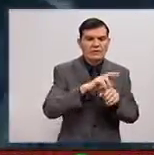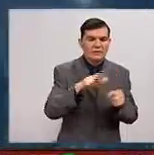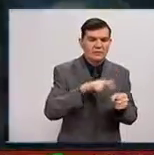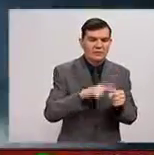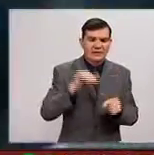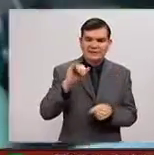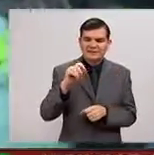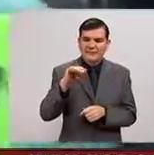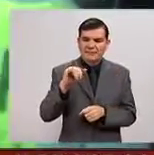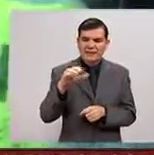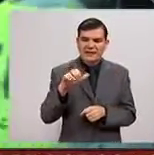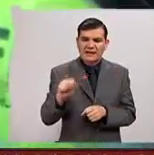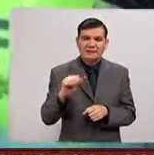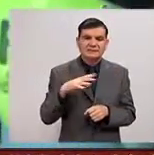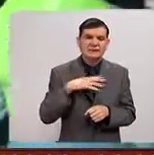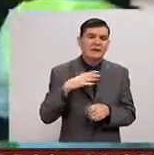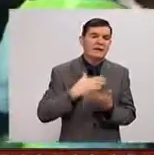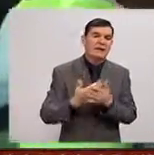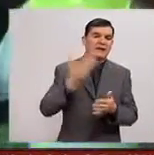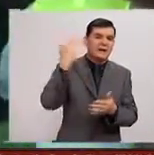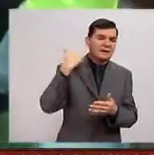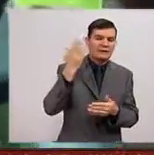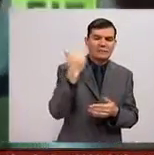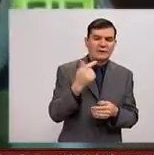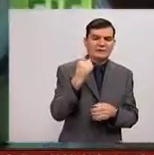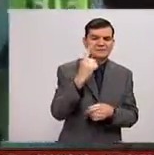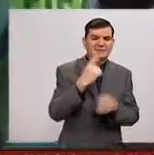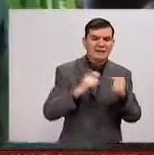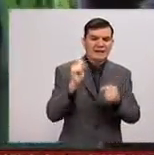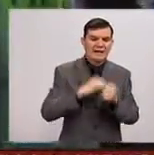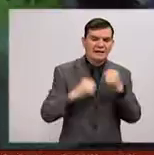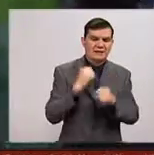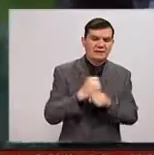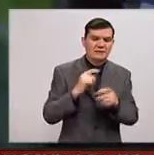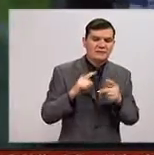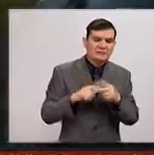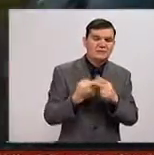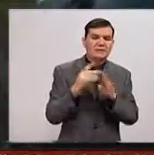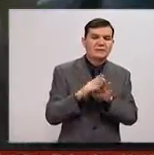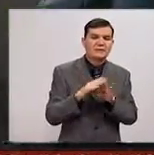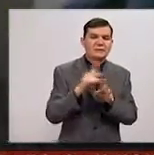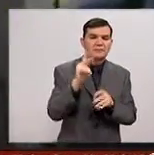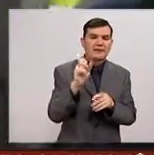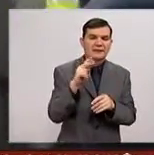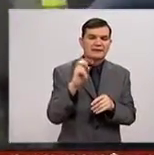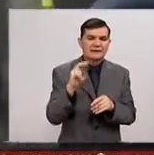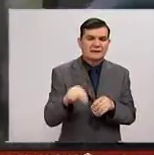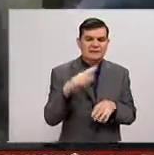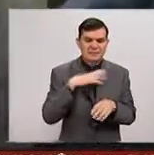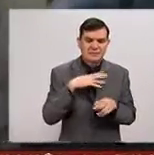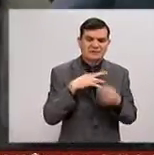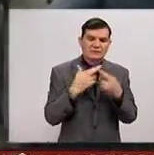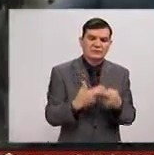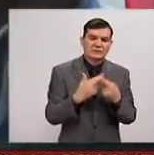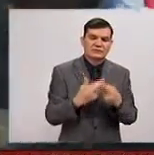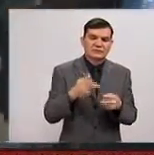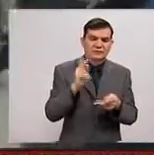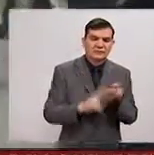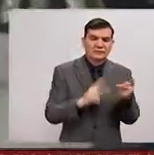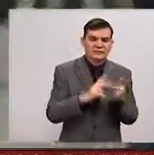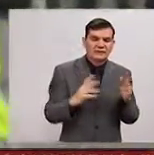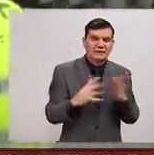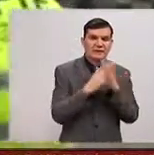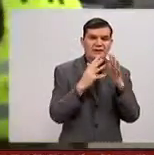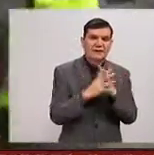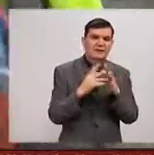islámicas, pero que no existían hasta hace un siglo. En realidad, Pakistán es uno de los países con más secuelas de la Guerra Fría. Sí. Hay